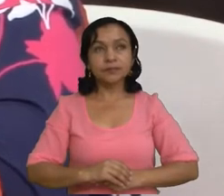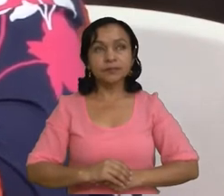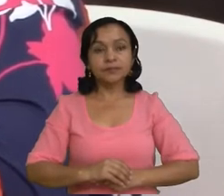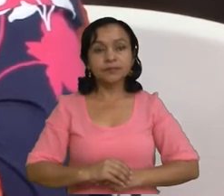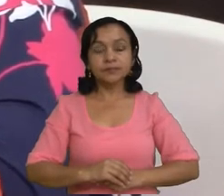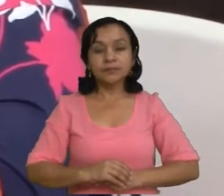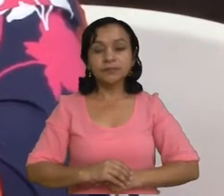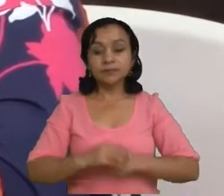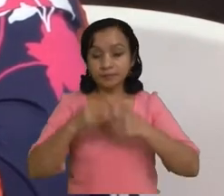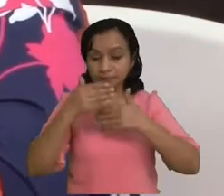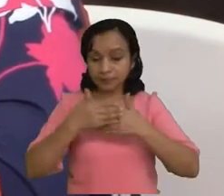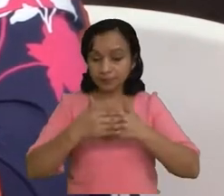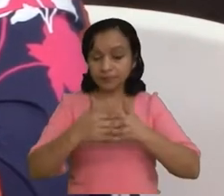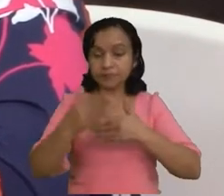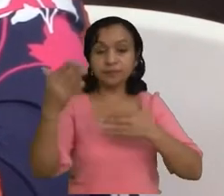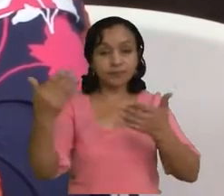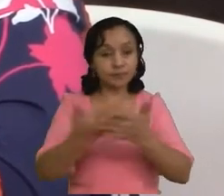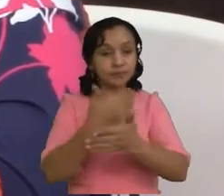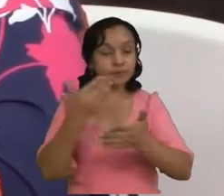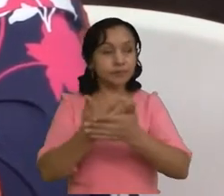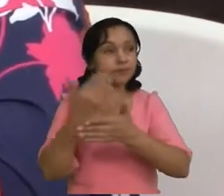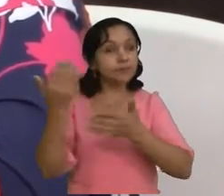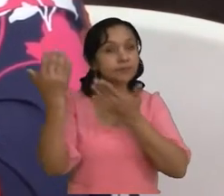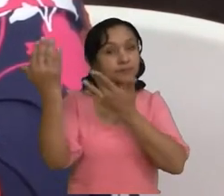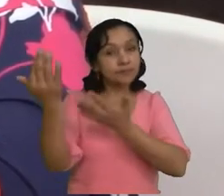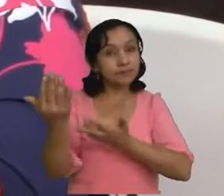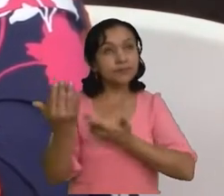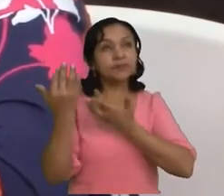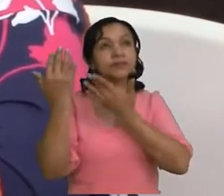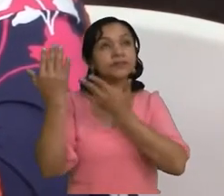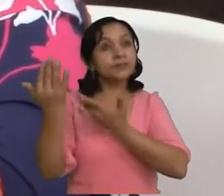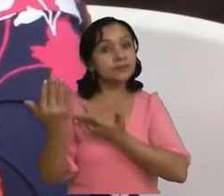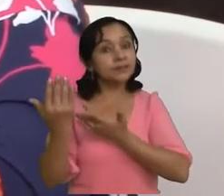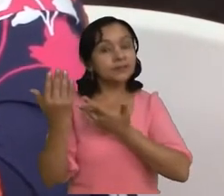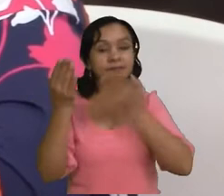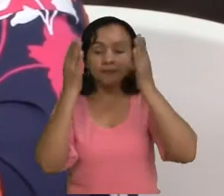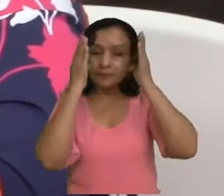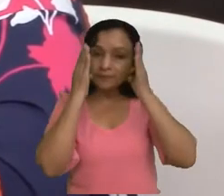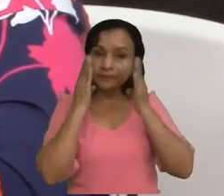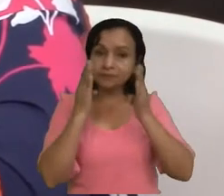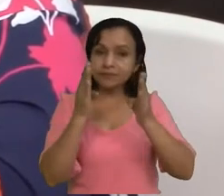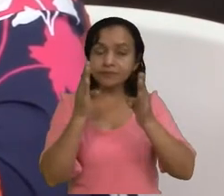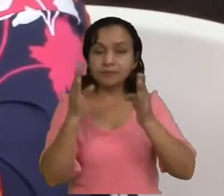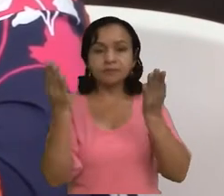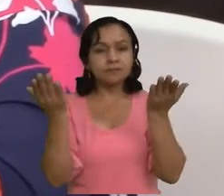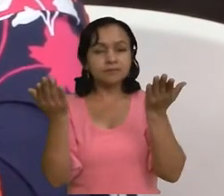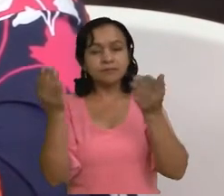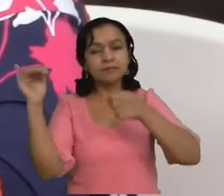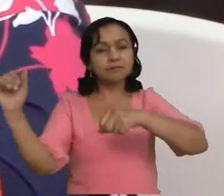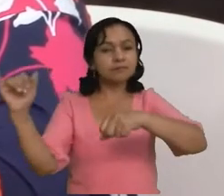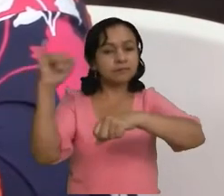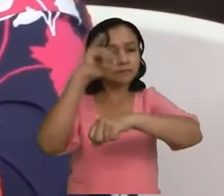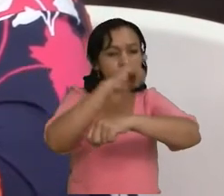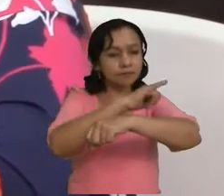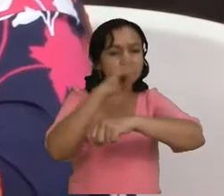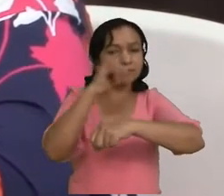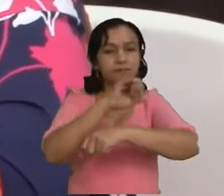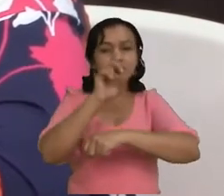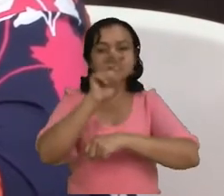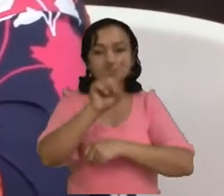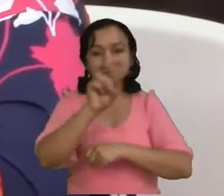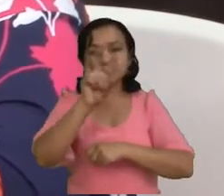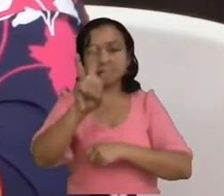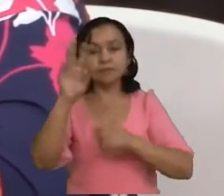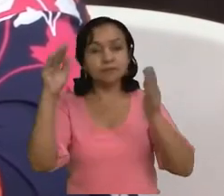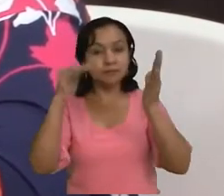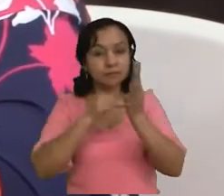2019. Durante esta temporada nosotros esperamos atender un tráfico de pasajeros de